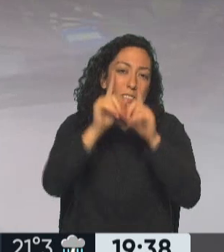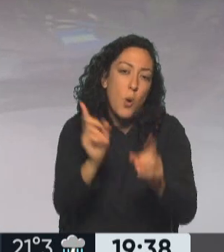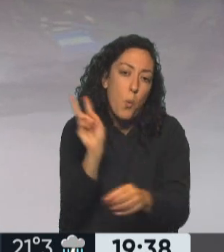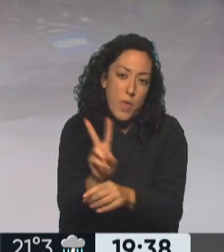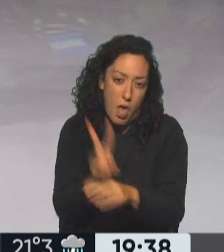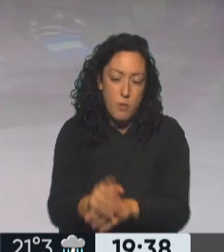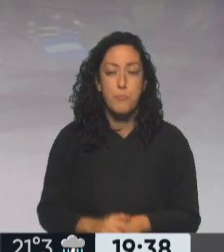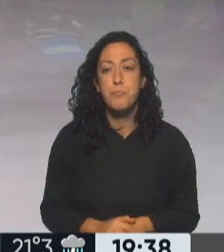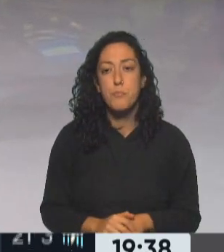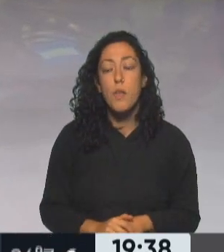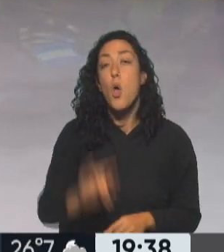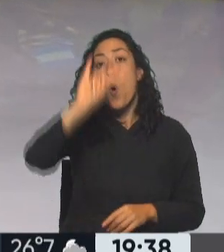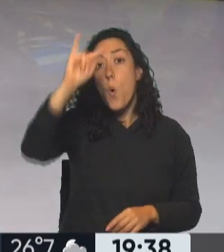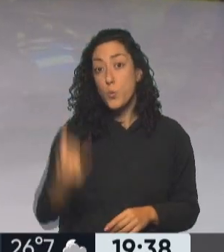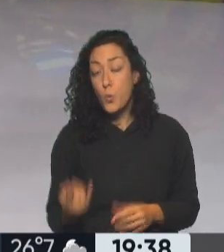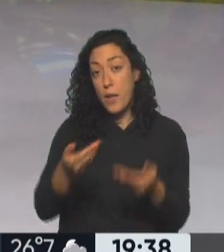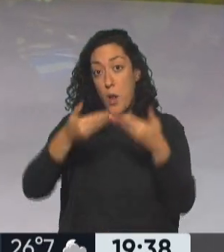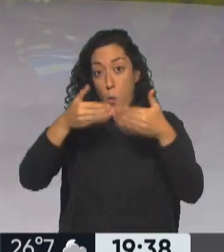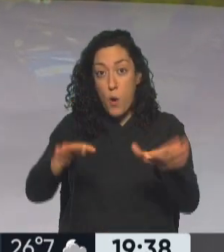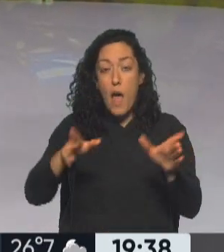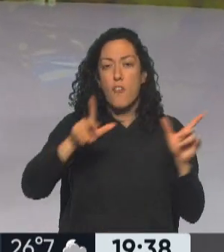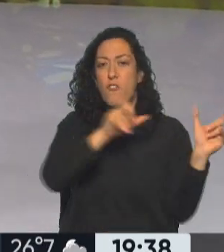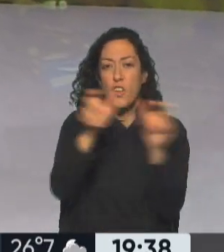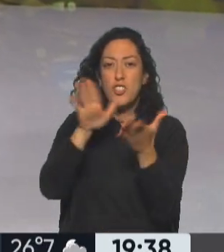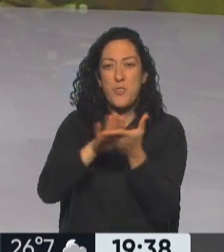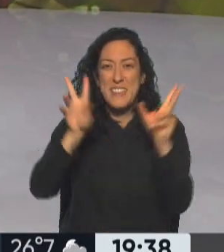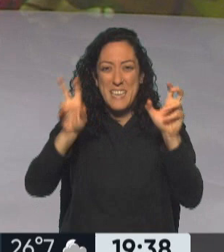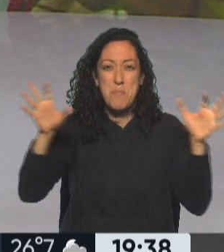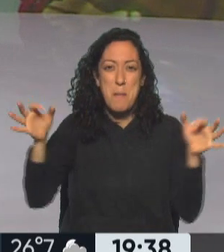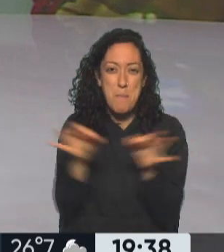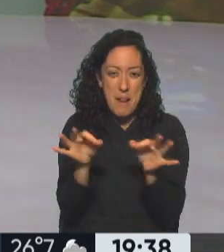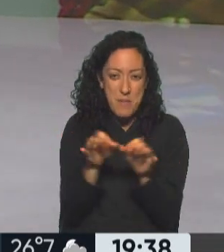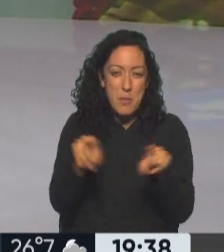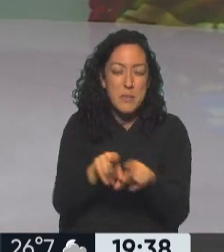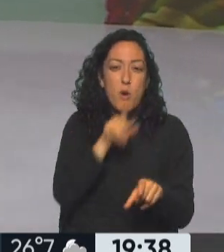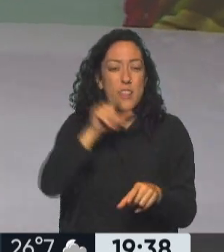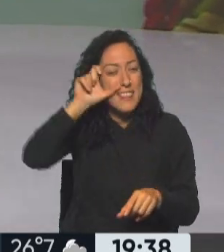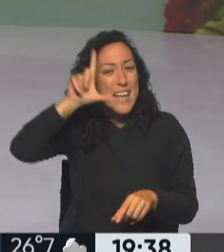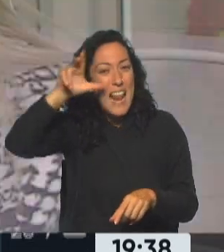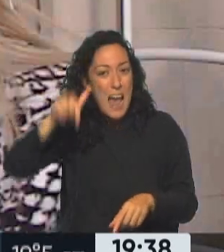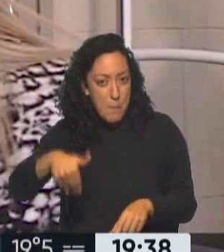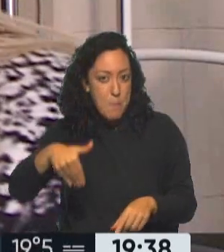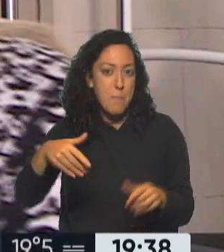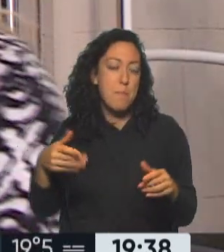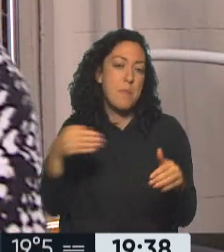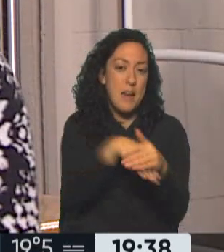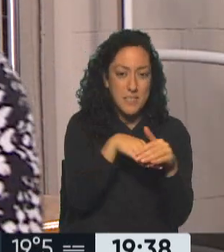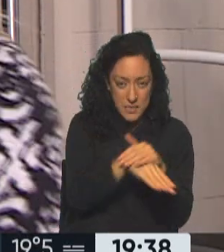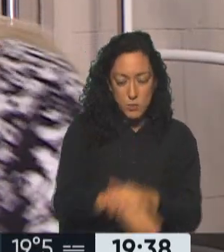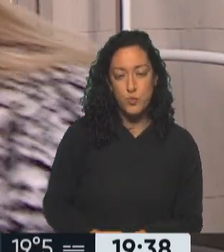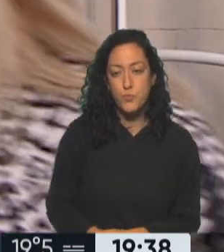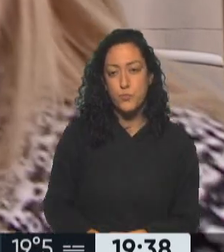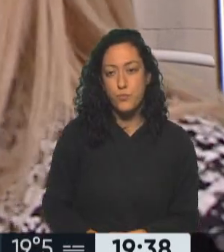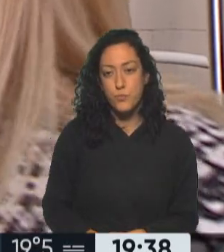Inauguraron en Ushuaia la muestra de fotos de Malvinas rescatadas del archivo de Telam. El informe de Florencia Rodríguez.